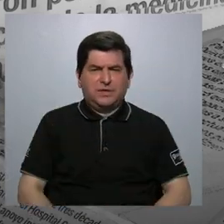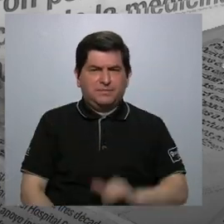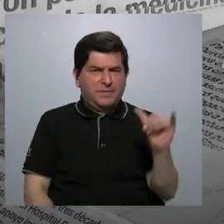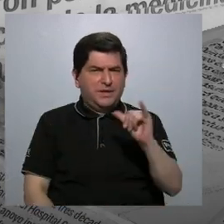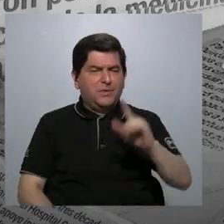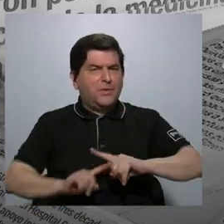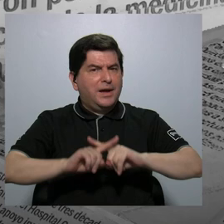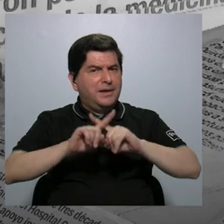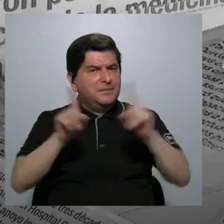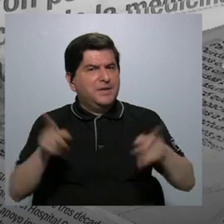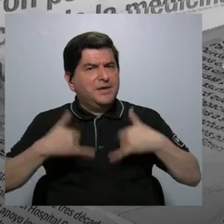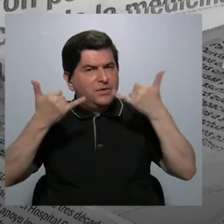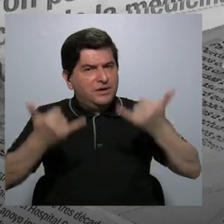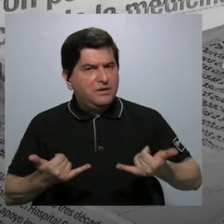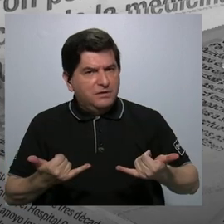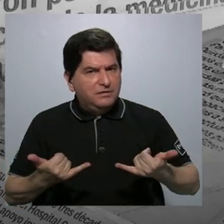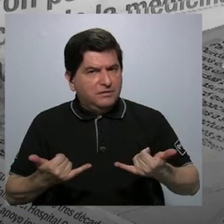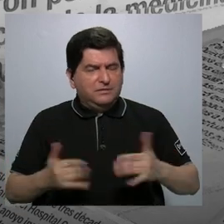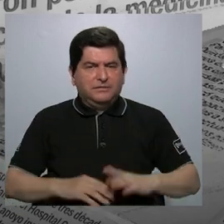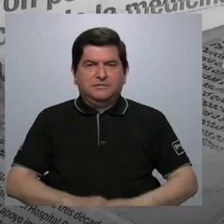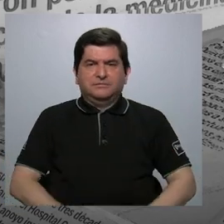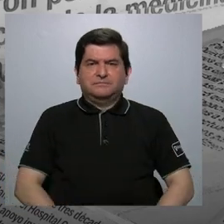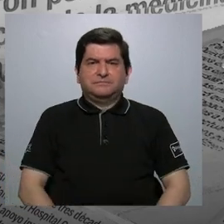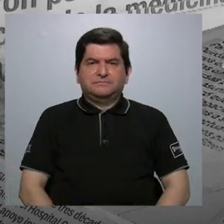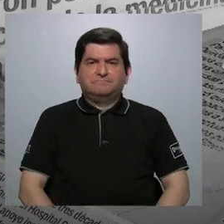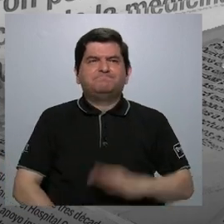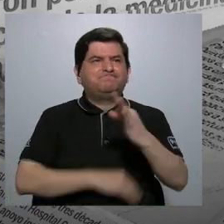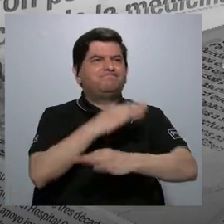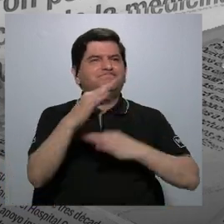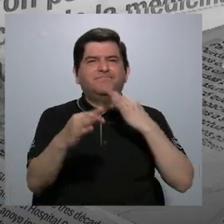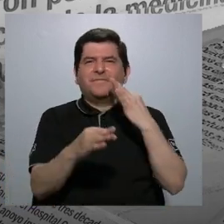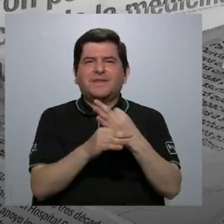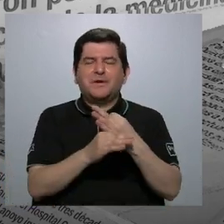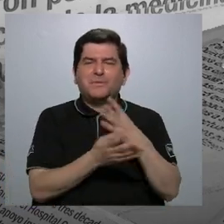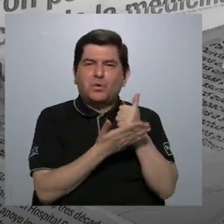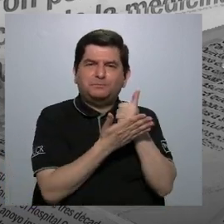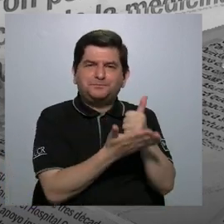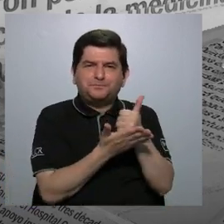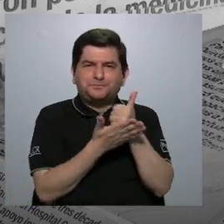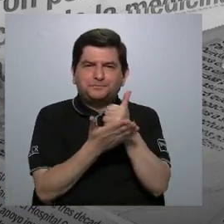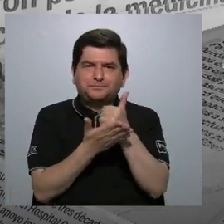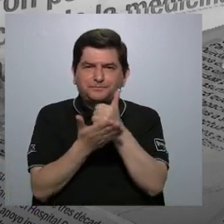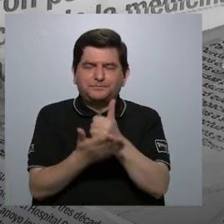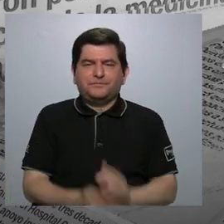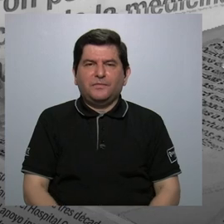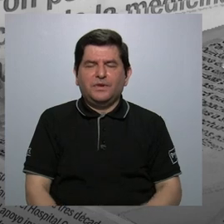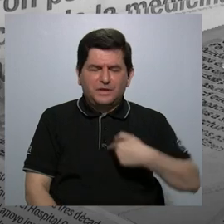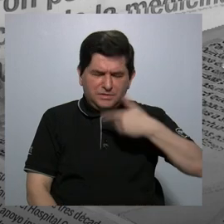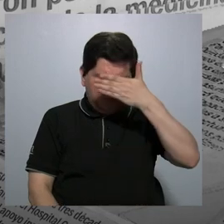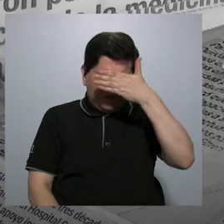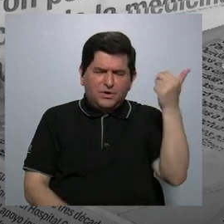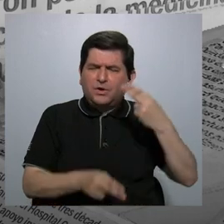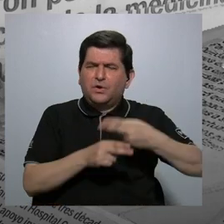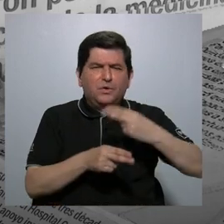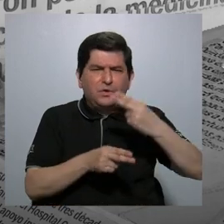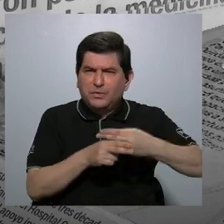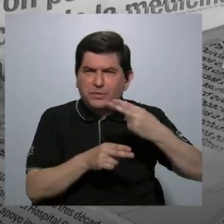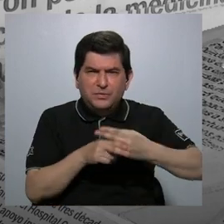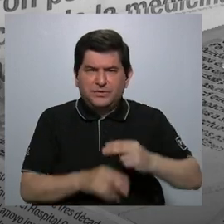mismo, pero pasando a la parte del tipo de bonos, en este momento se me olvida el nombre, que es